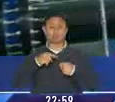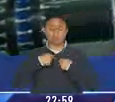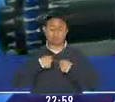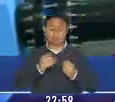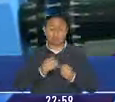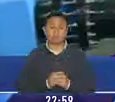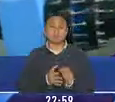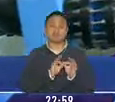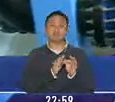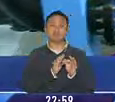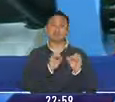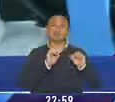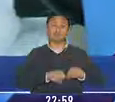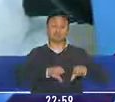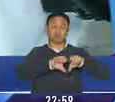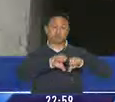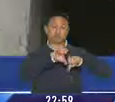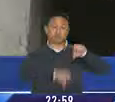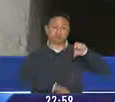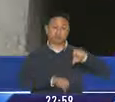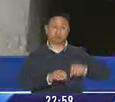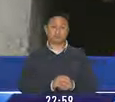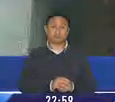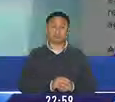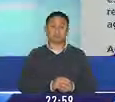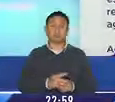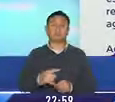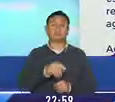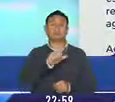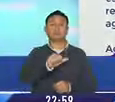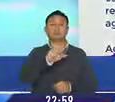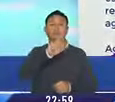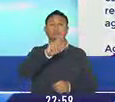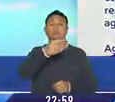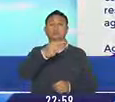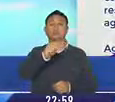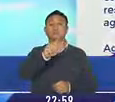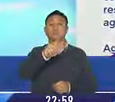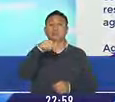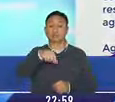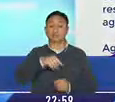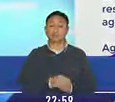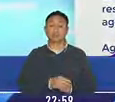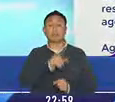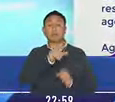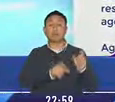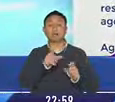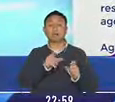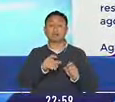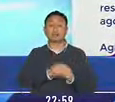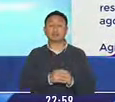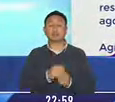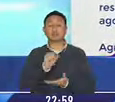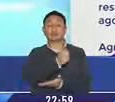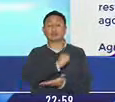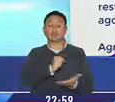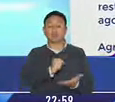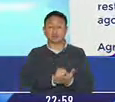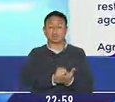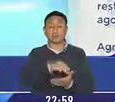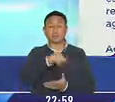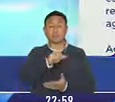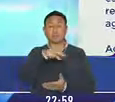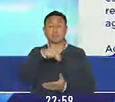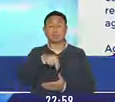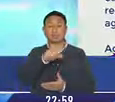reparando una rotura de tubería del tanque Argelia Bajo, que afectó el servicio a los moradores de Solanda, La Mena,